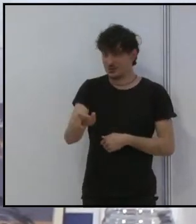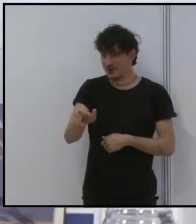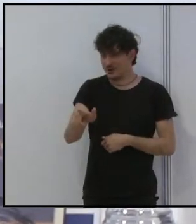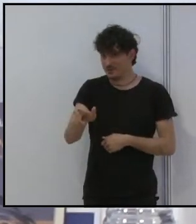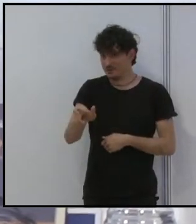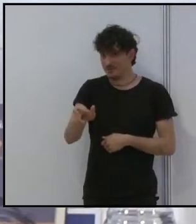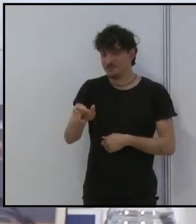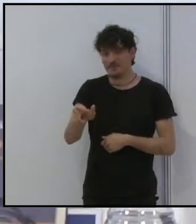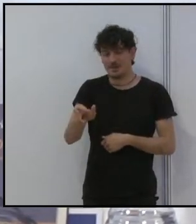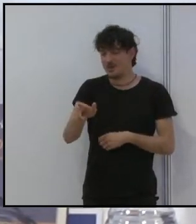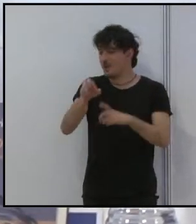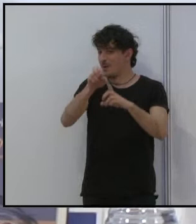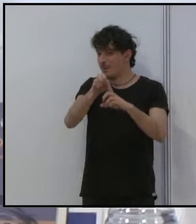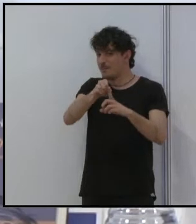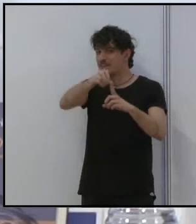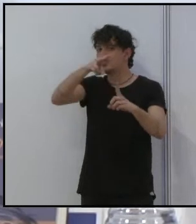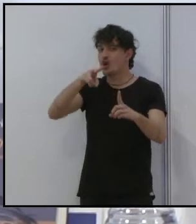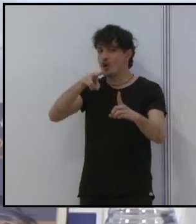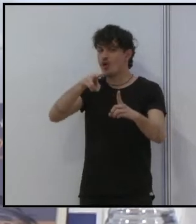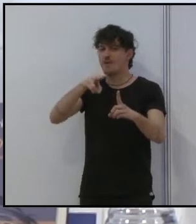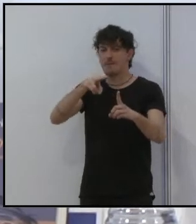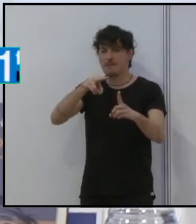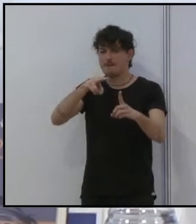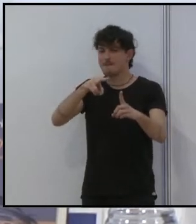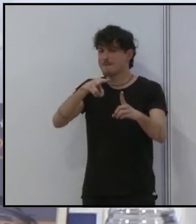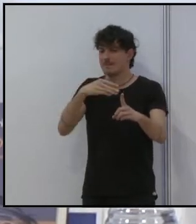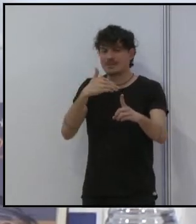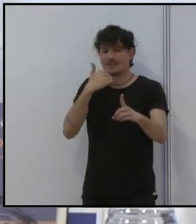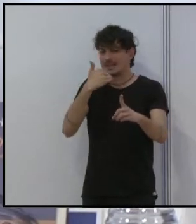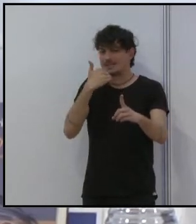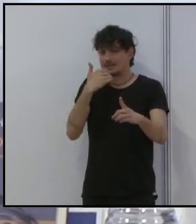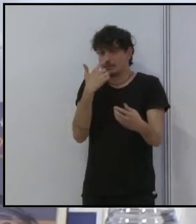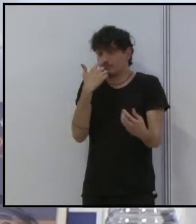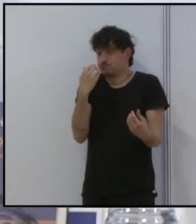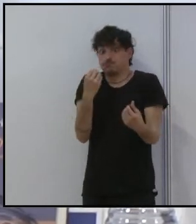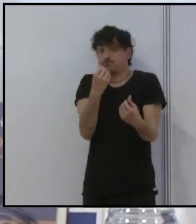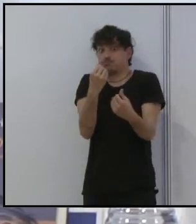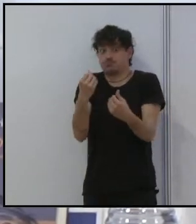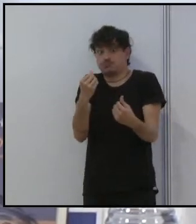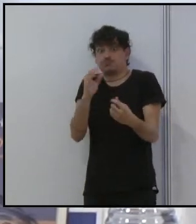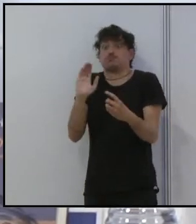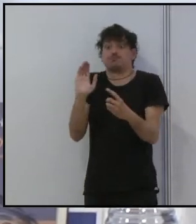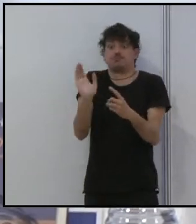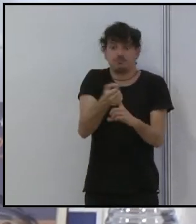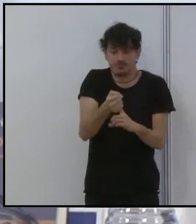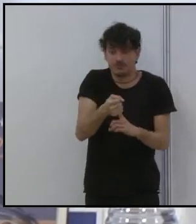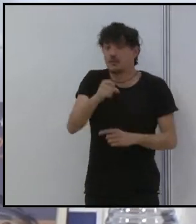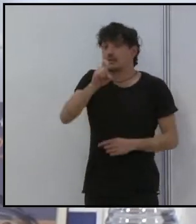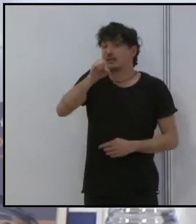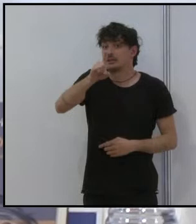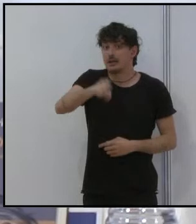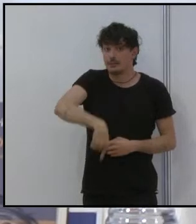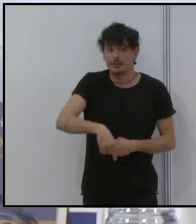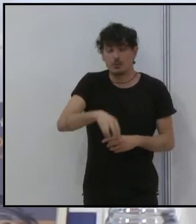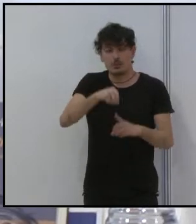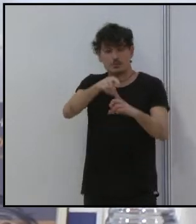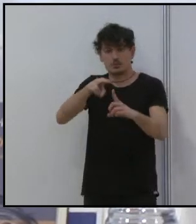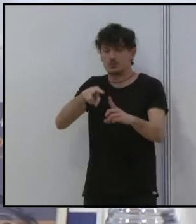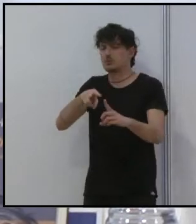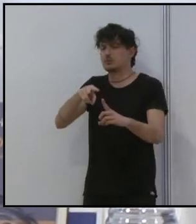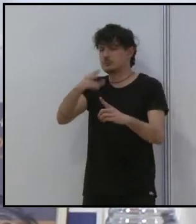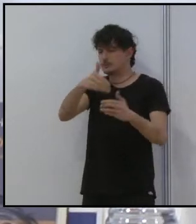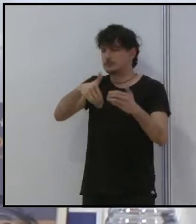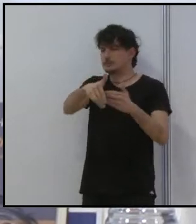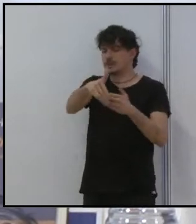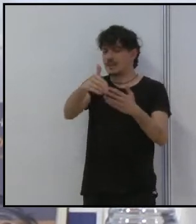una visión absolutamente casi profética y además una visión ganadora.